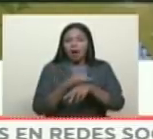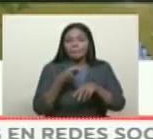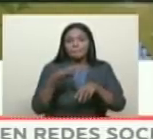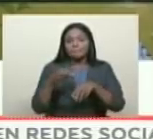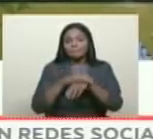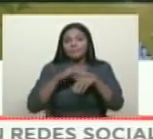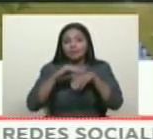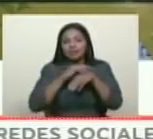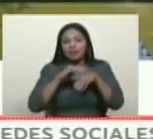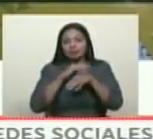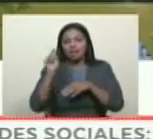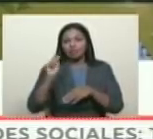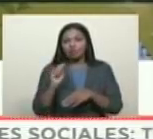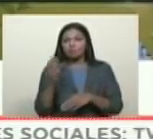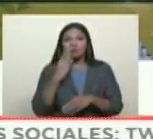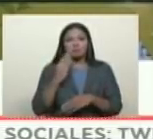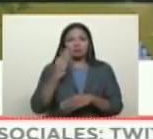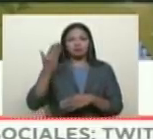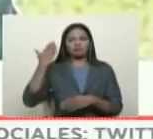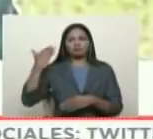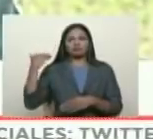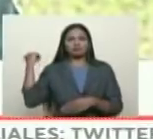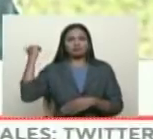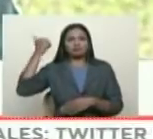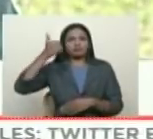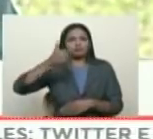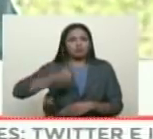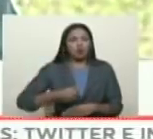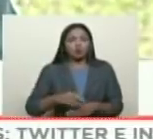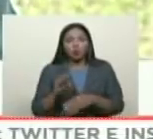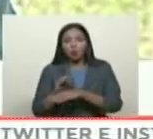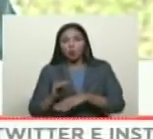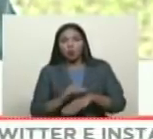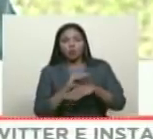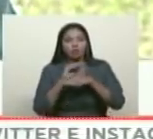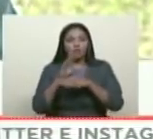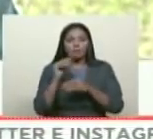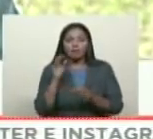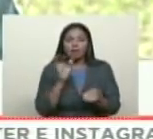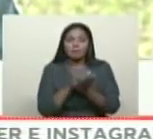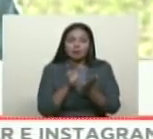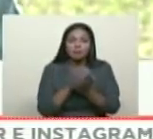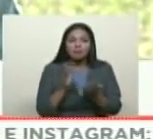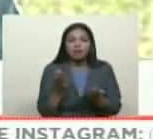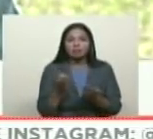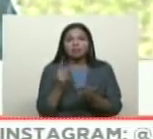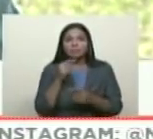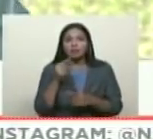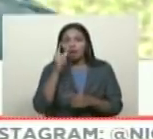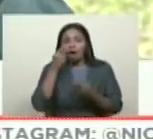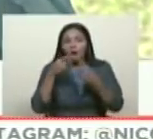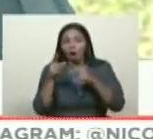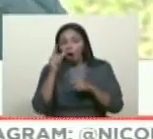ministra de Turismo y con experiencia. Y protector del estado Nueva Esparta a